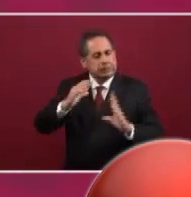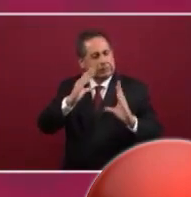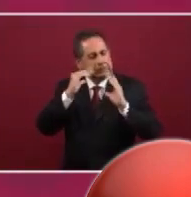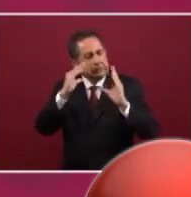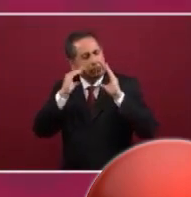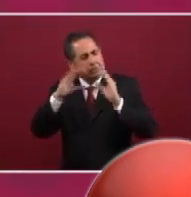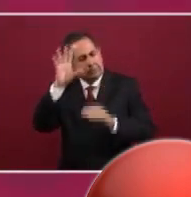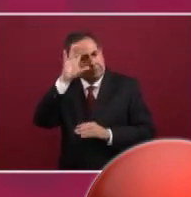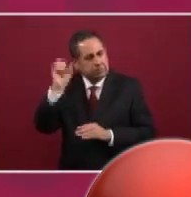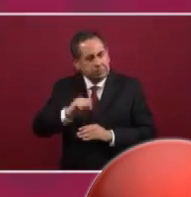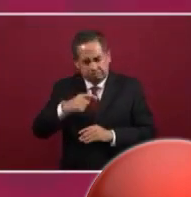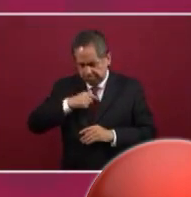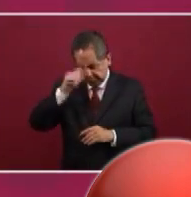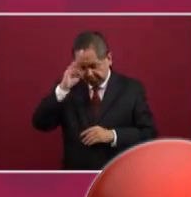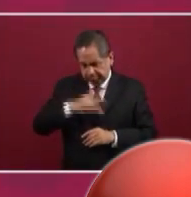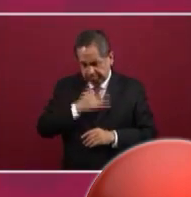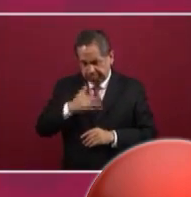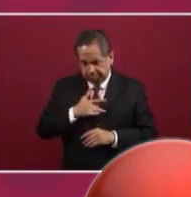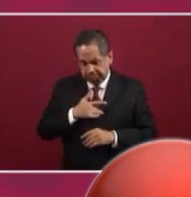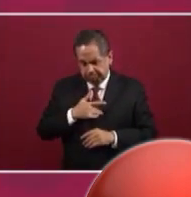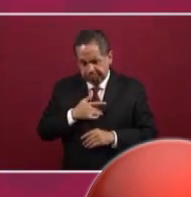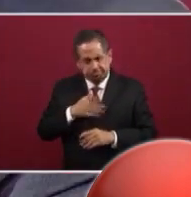había que luchar por la igualdad.